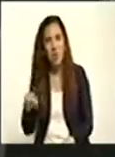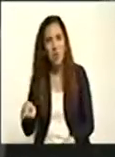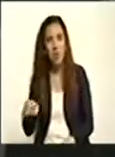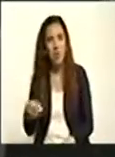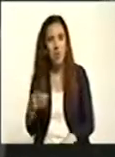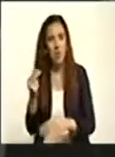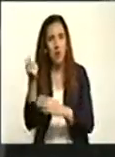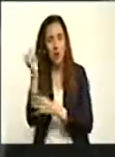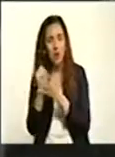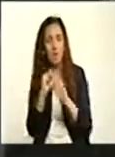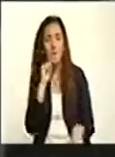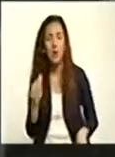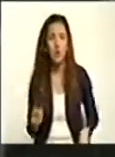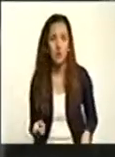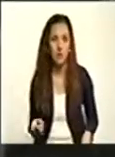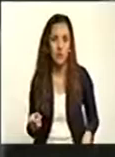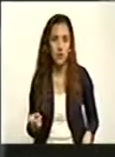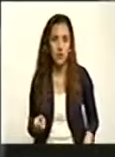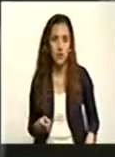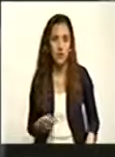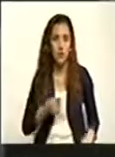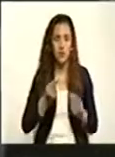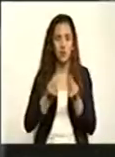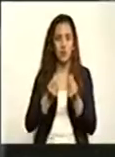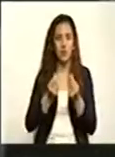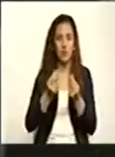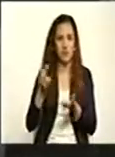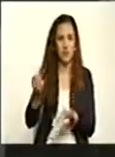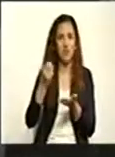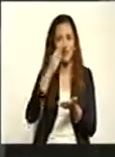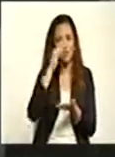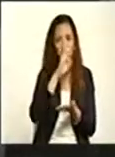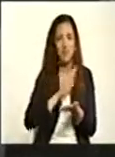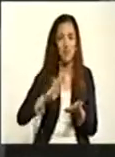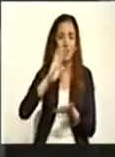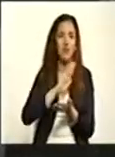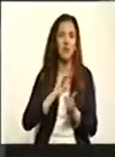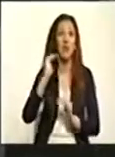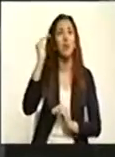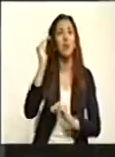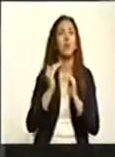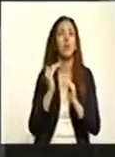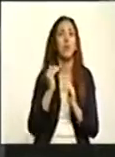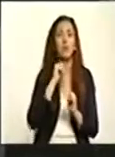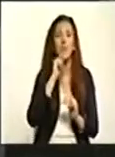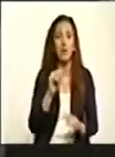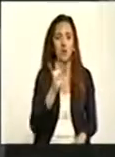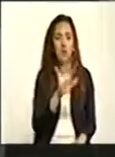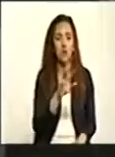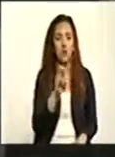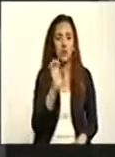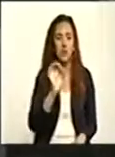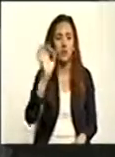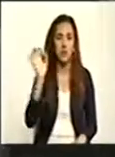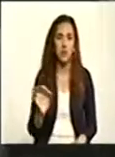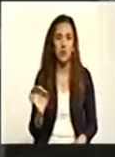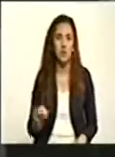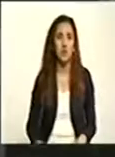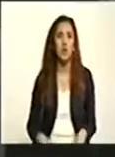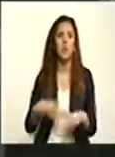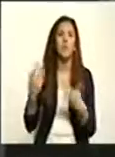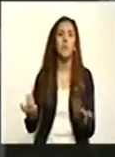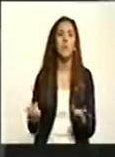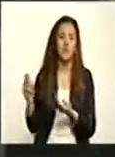peores. Presupuesto de la Nación reduce en más de 58%